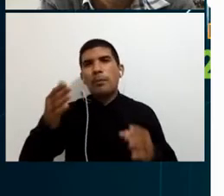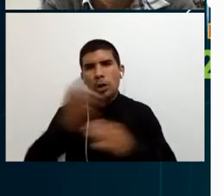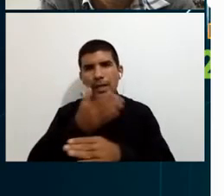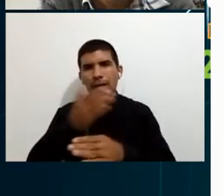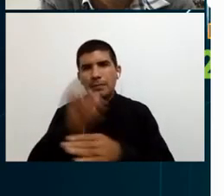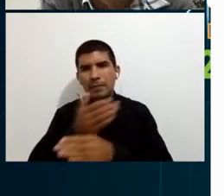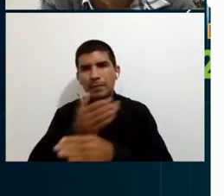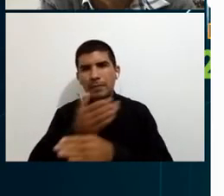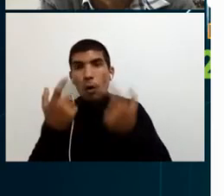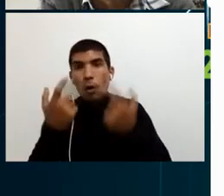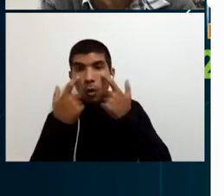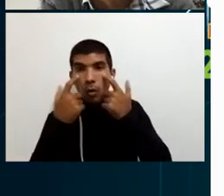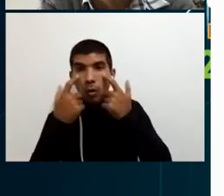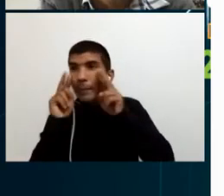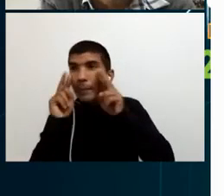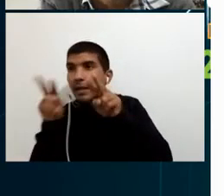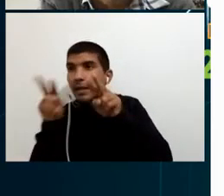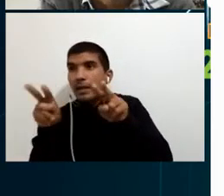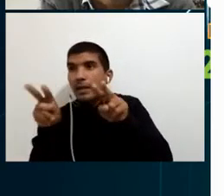grises.